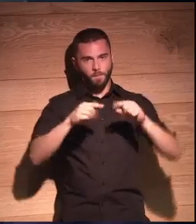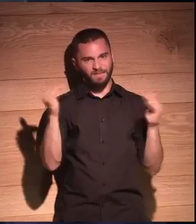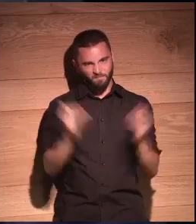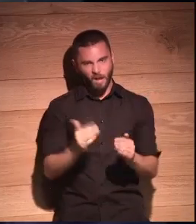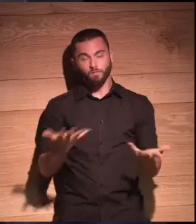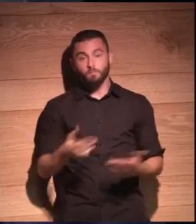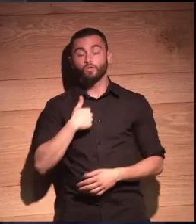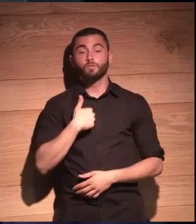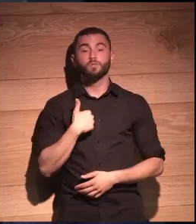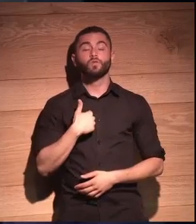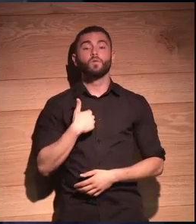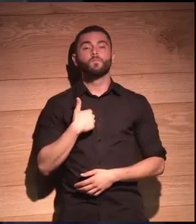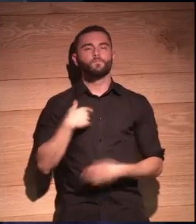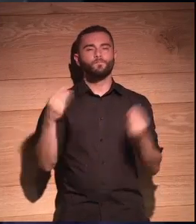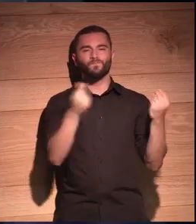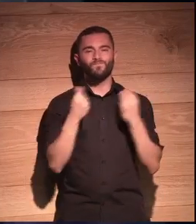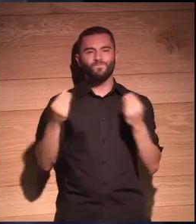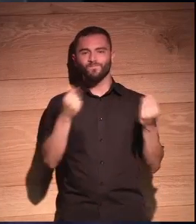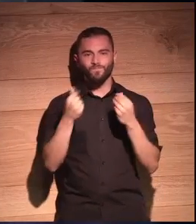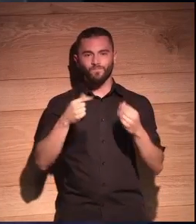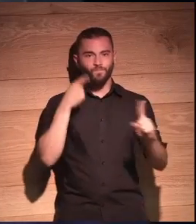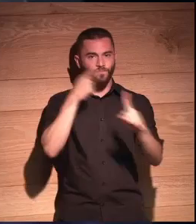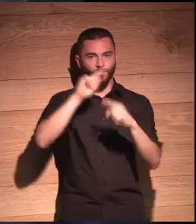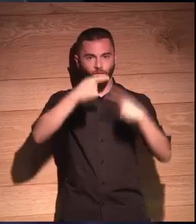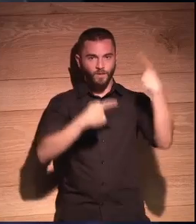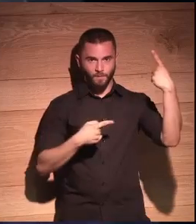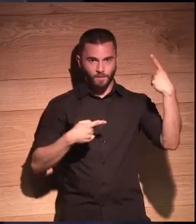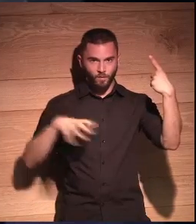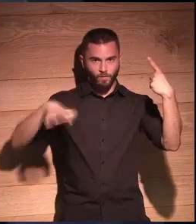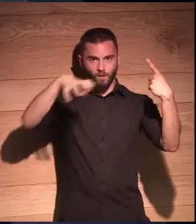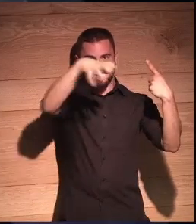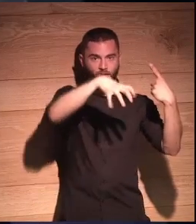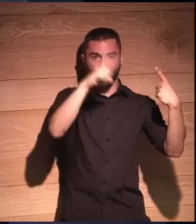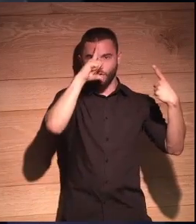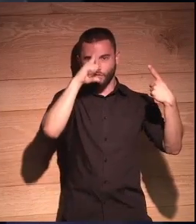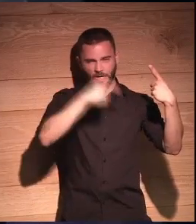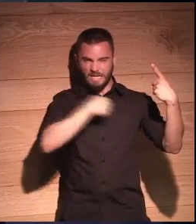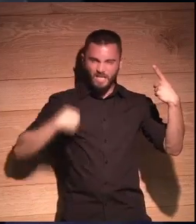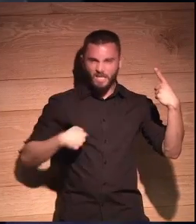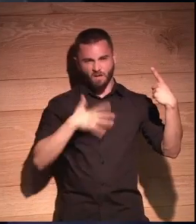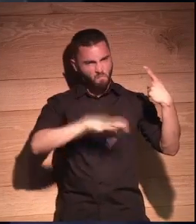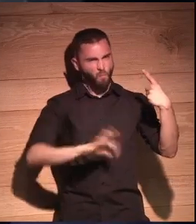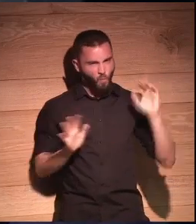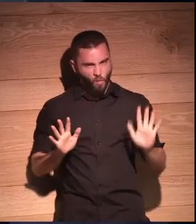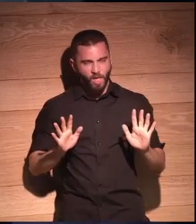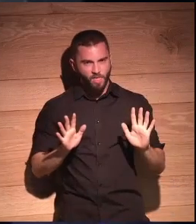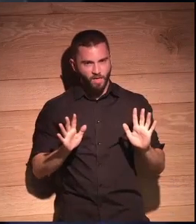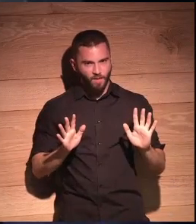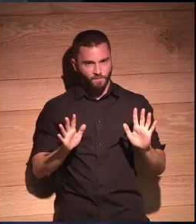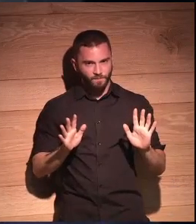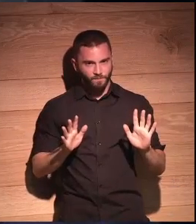sigo teniendo la sensación de que la primera misión tripulada que vuelva a la Luna pueda ser China, frente a